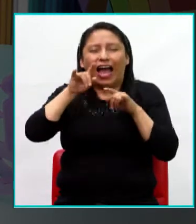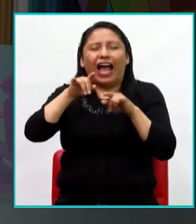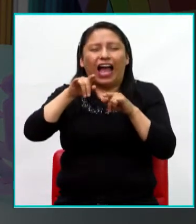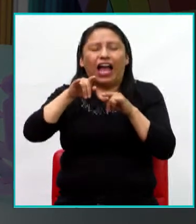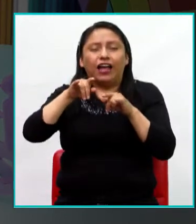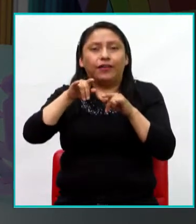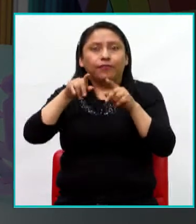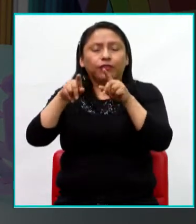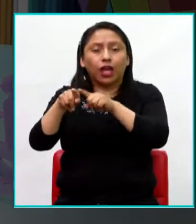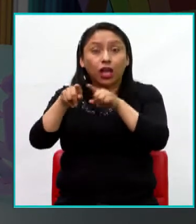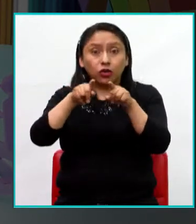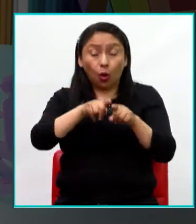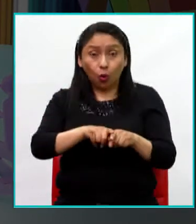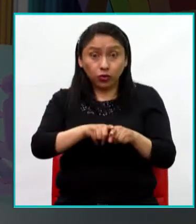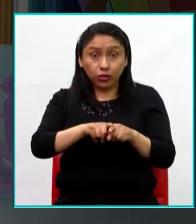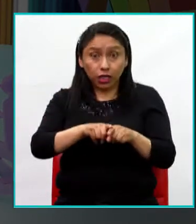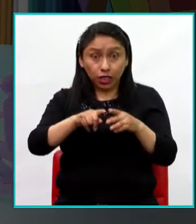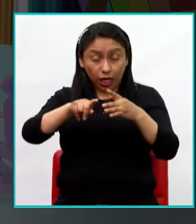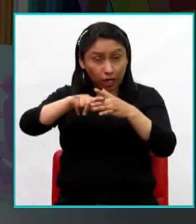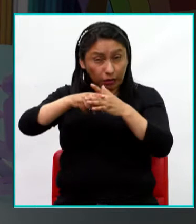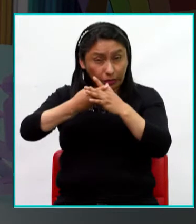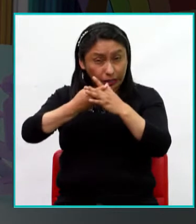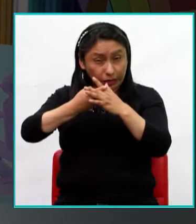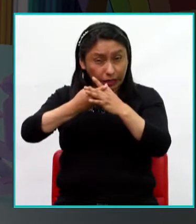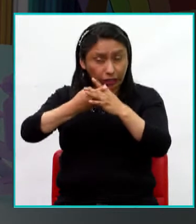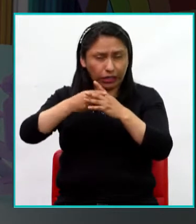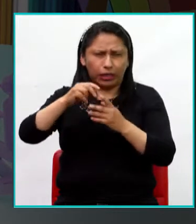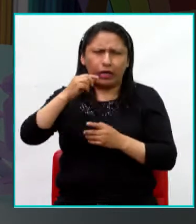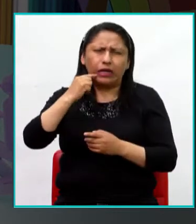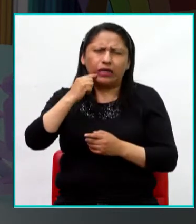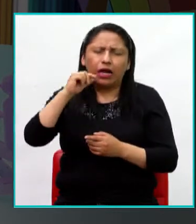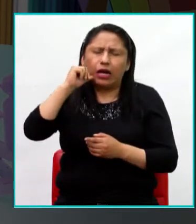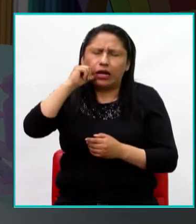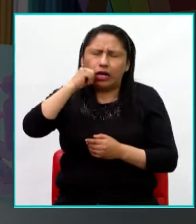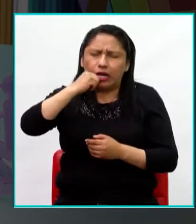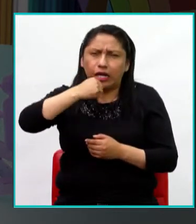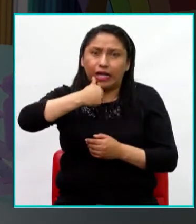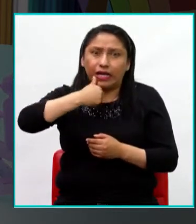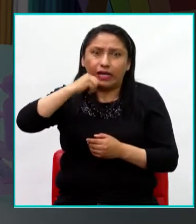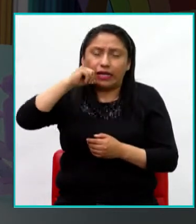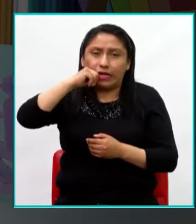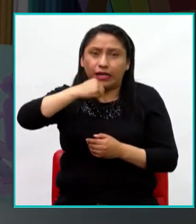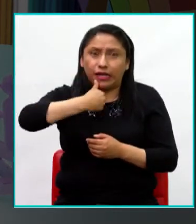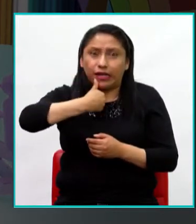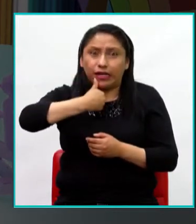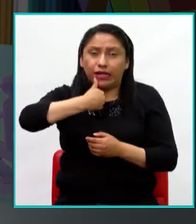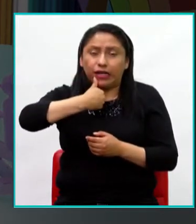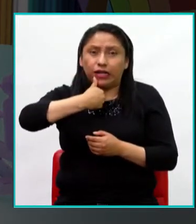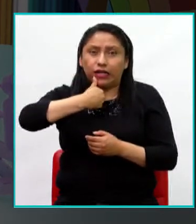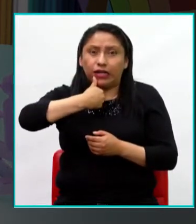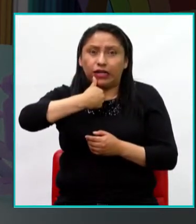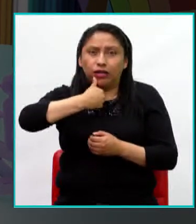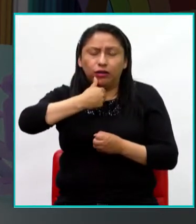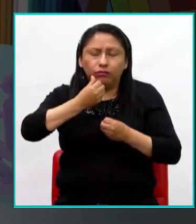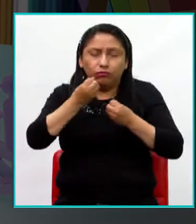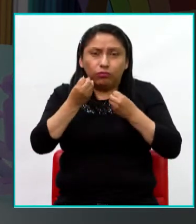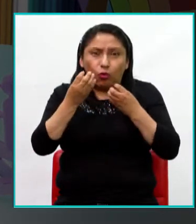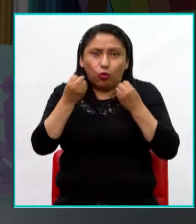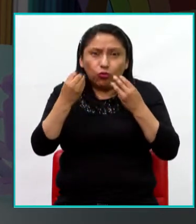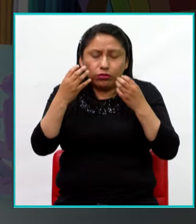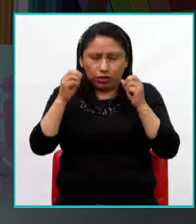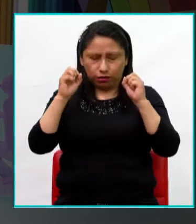Y entonces le empezaron a doler sus dientes. Y como hacía mucha